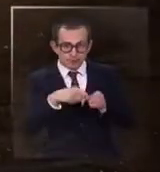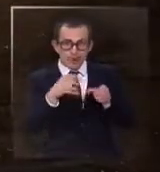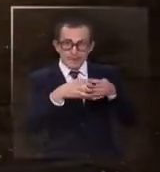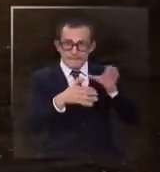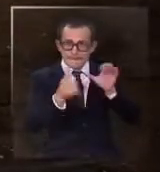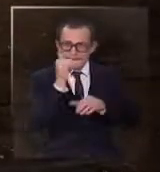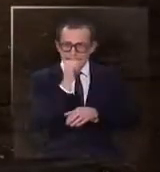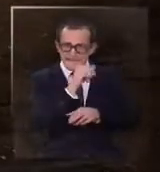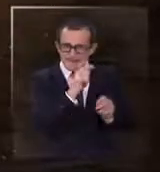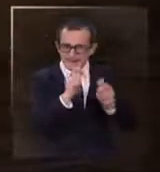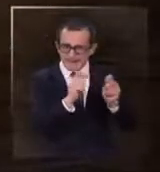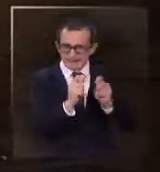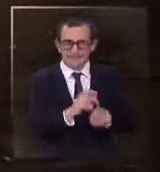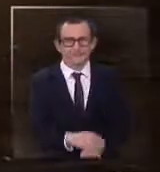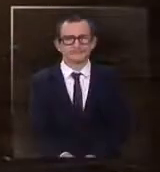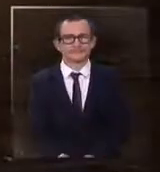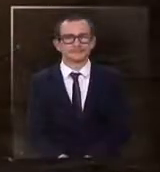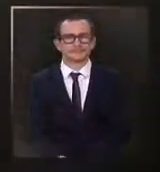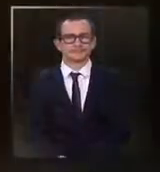peligrosa banda Los Cochinos.